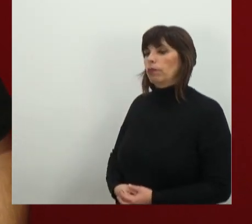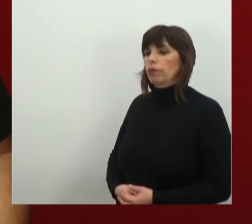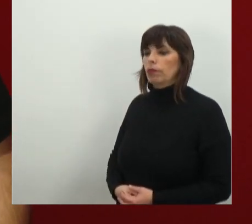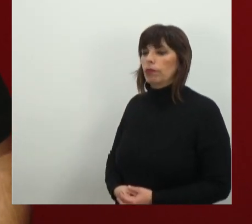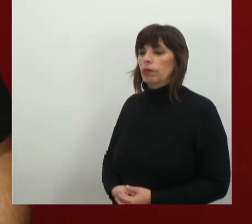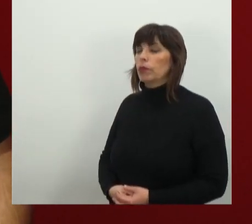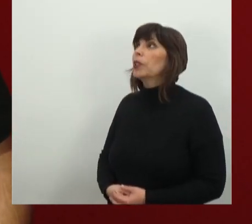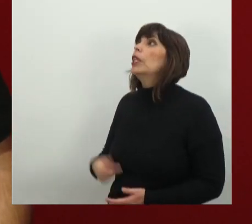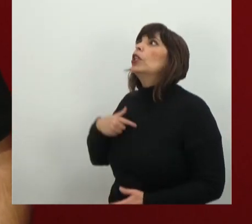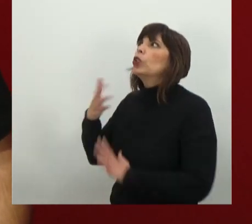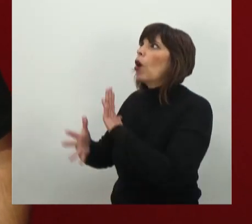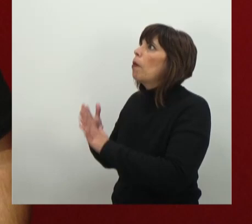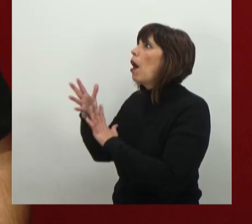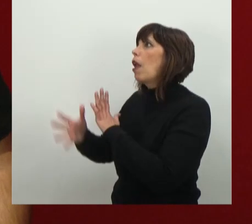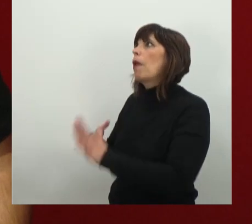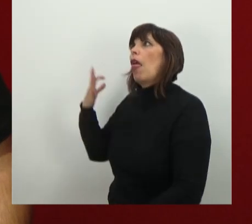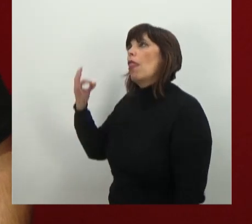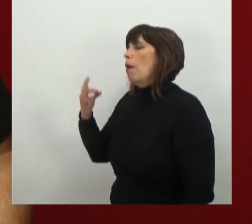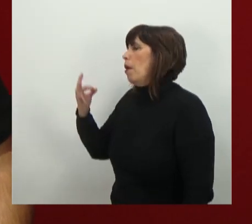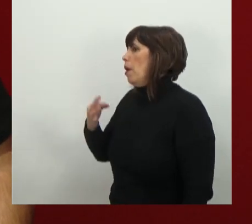Déjame hablar para que encuentre alivio.